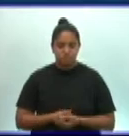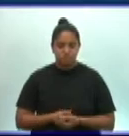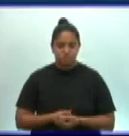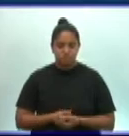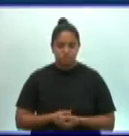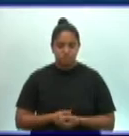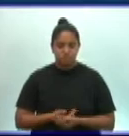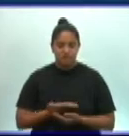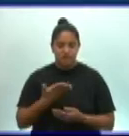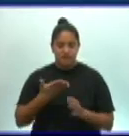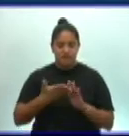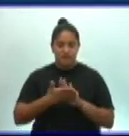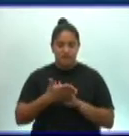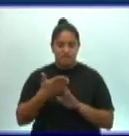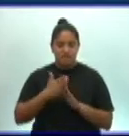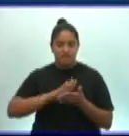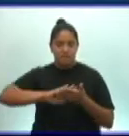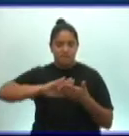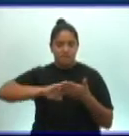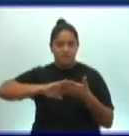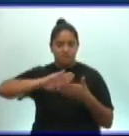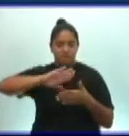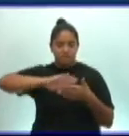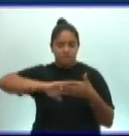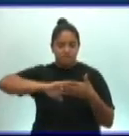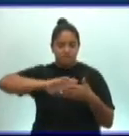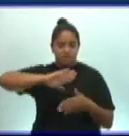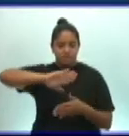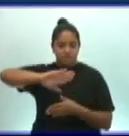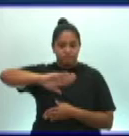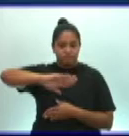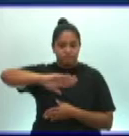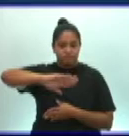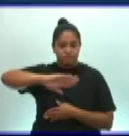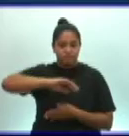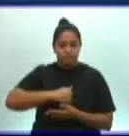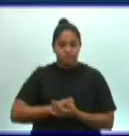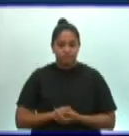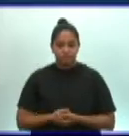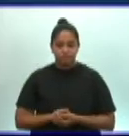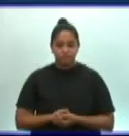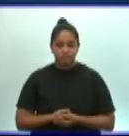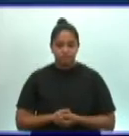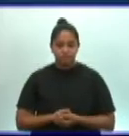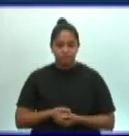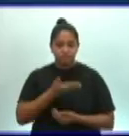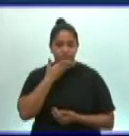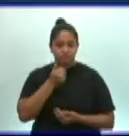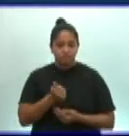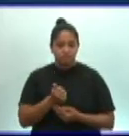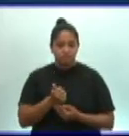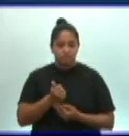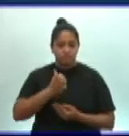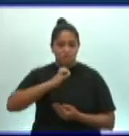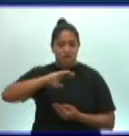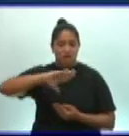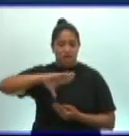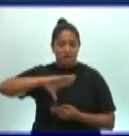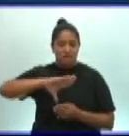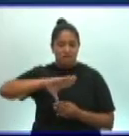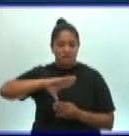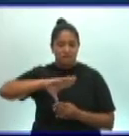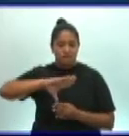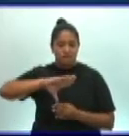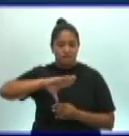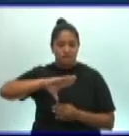adentro, ¿verdad? De donde yo tengo representado o ya dibujado el campo magnético. Y bueno, al estirar el dedo pulgar, nos quedaría